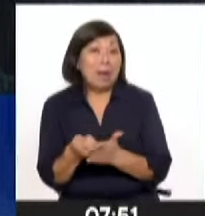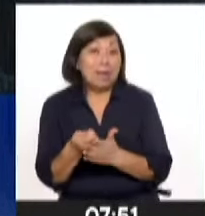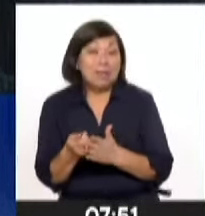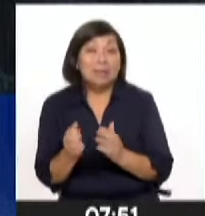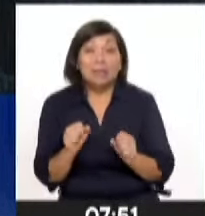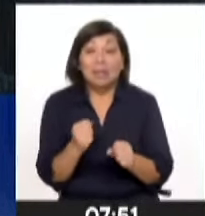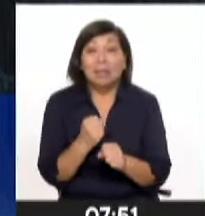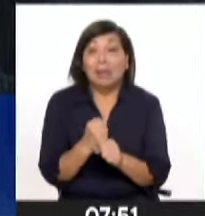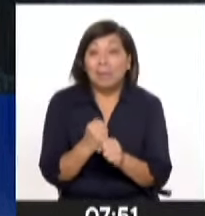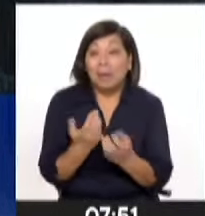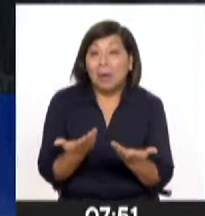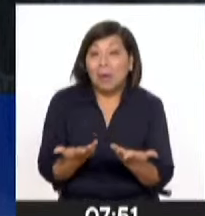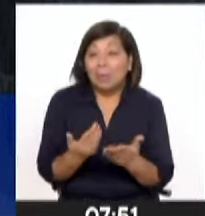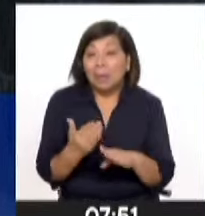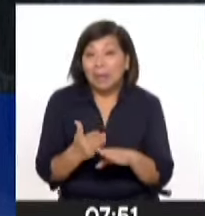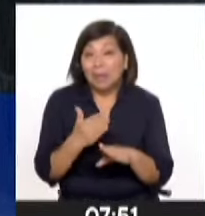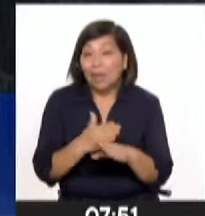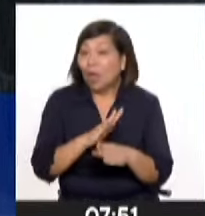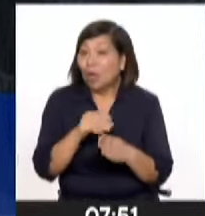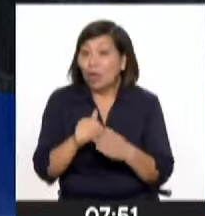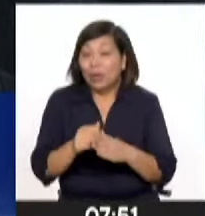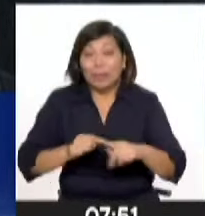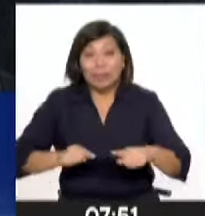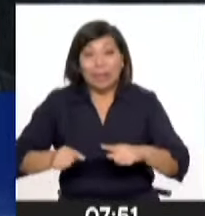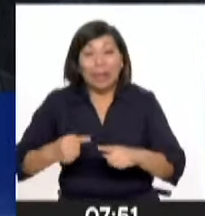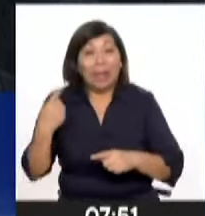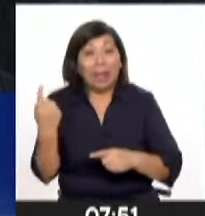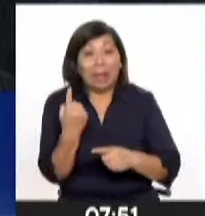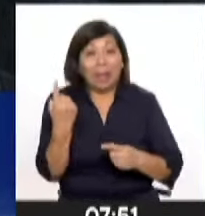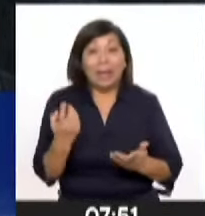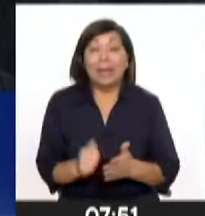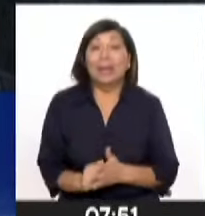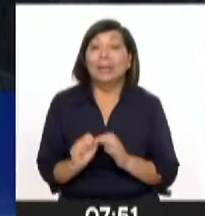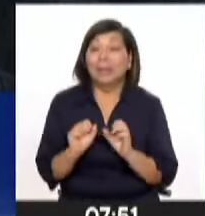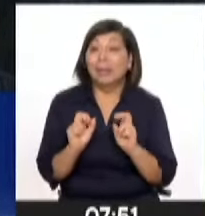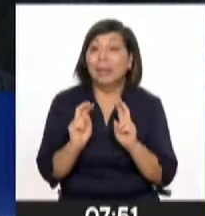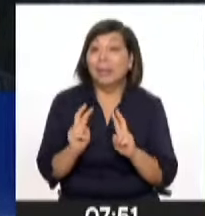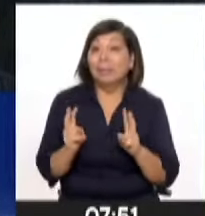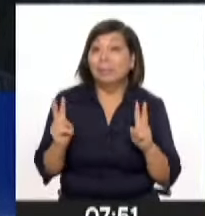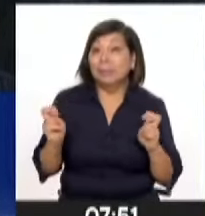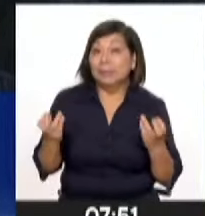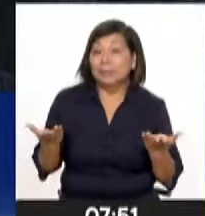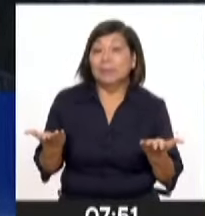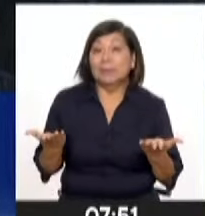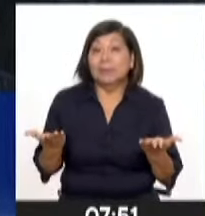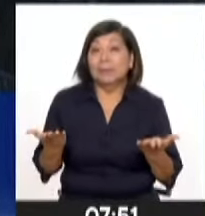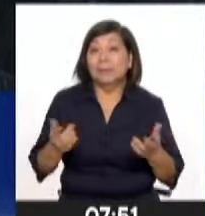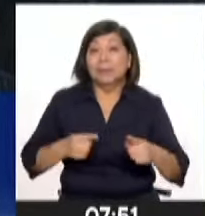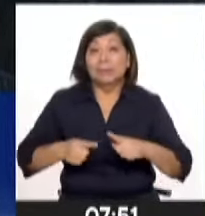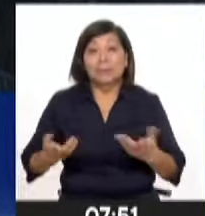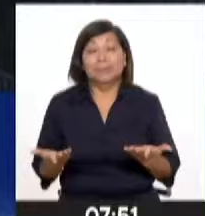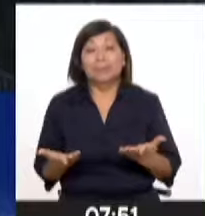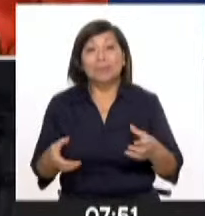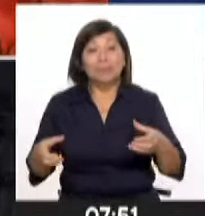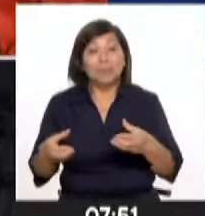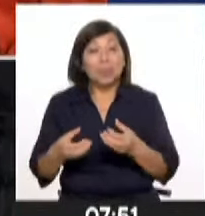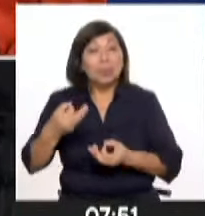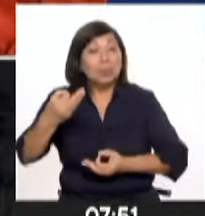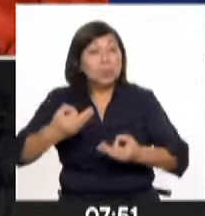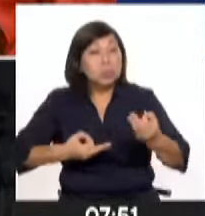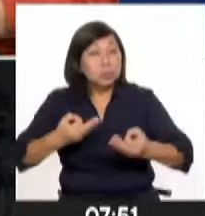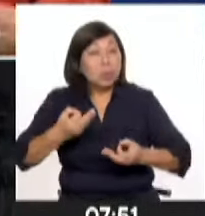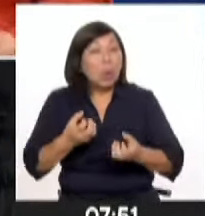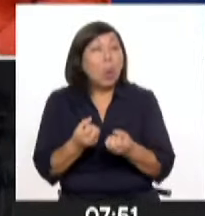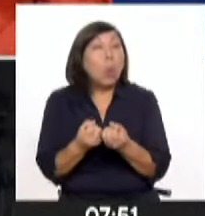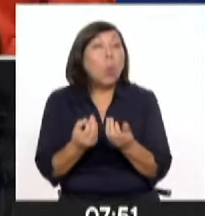Estamos trabajando, como te menciono, con todas las direcciones generales que tienen que ver el tema. Nuestra Dirección General de Estadística, que es